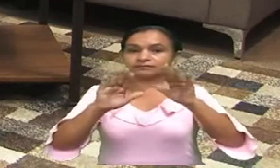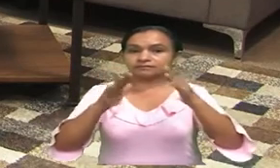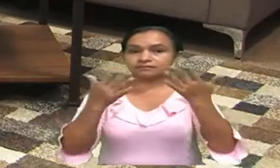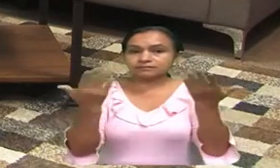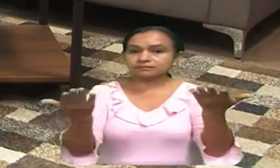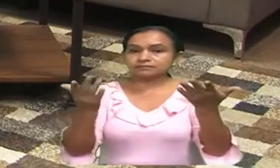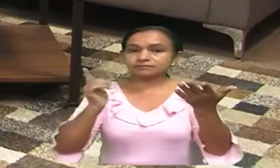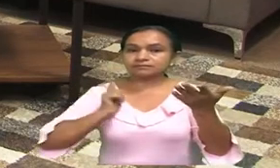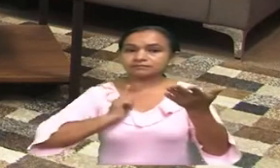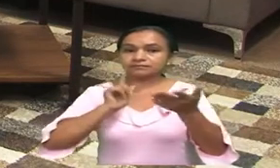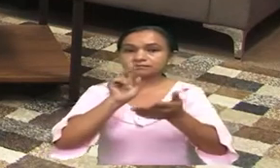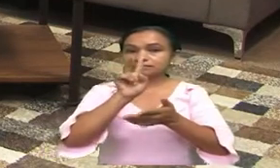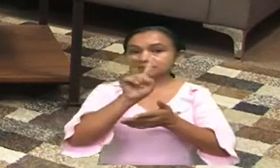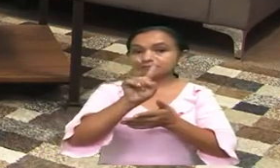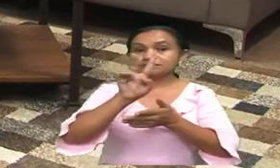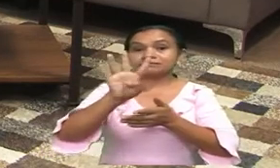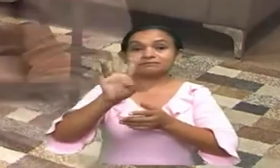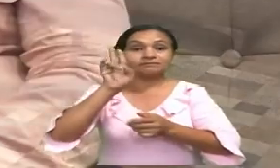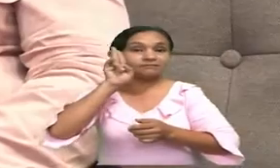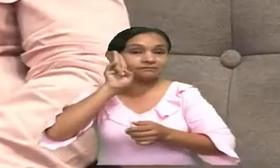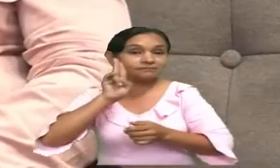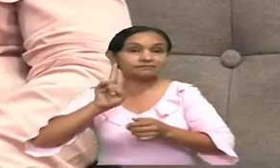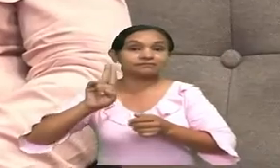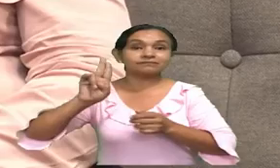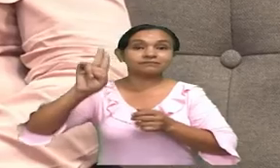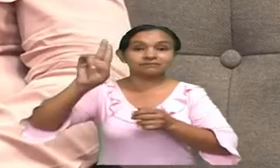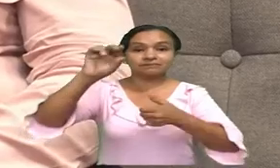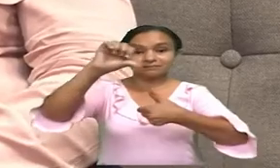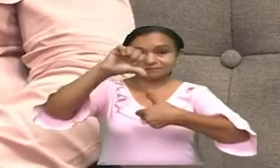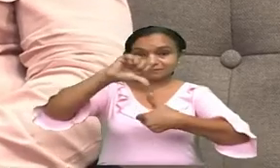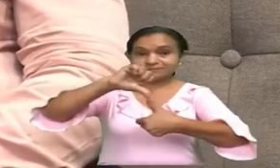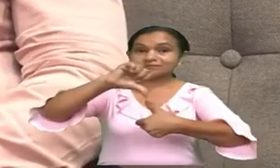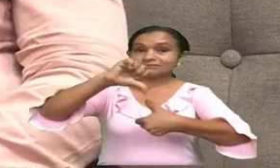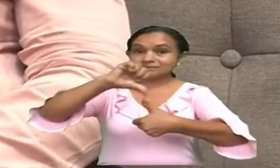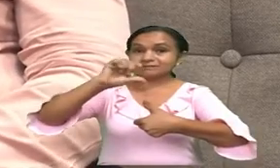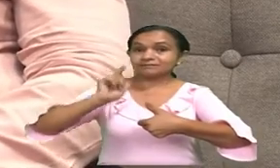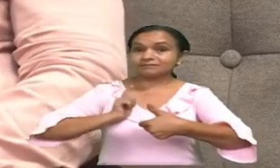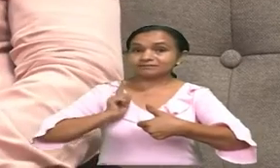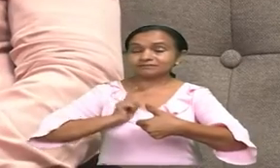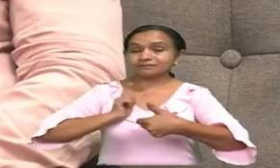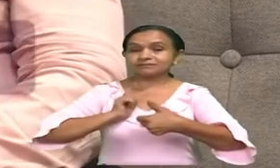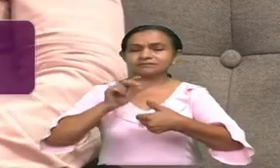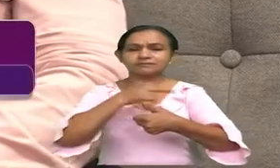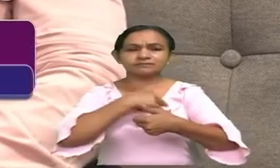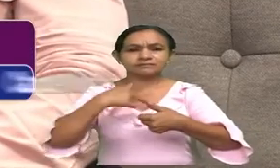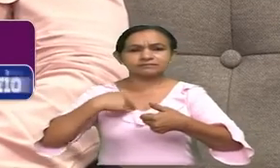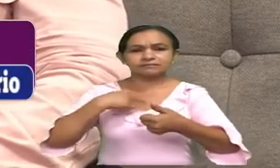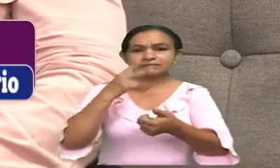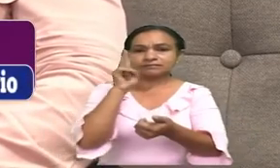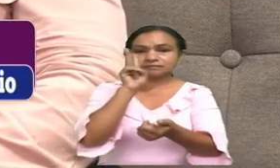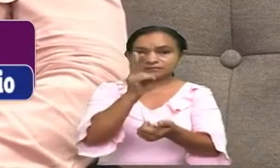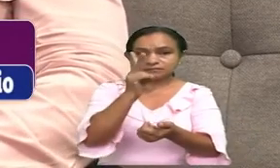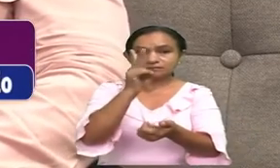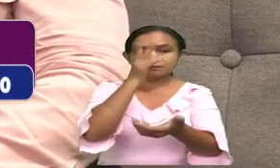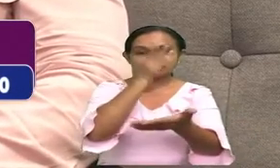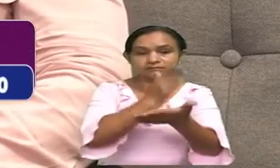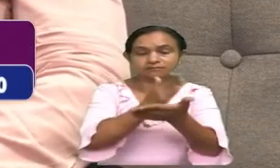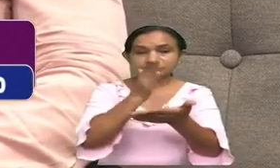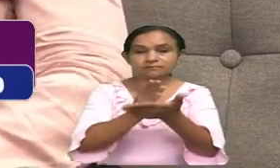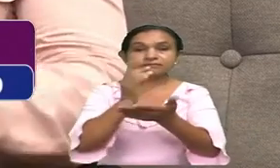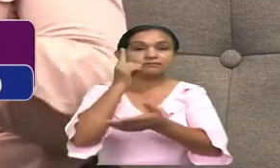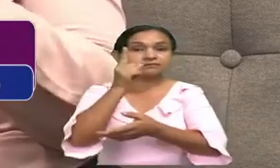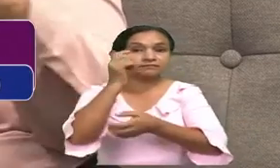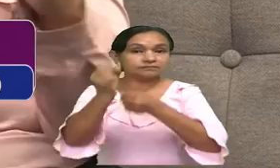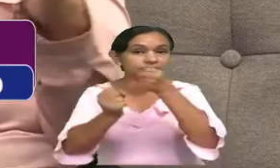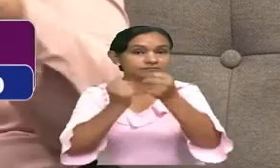aglutina 24 universidades públicas de Centroamérica. Sesiona dos veces en el año,